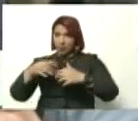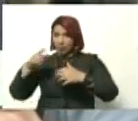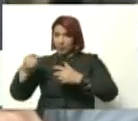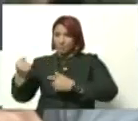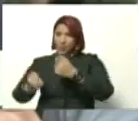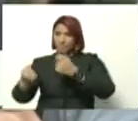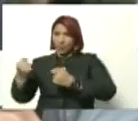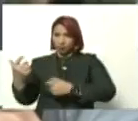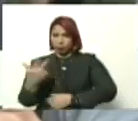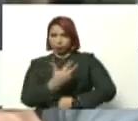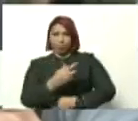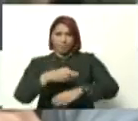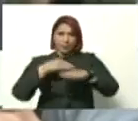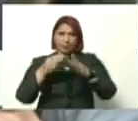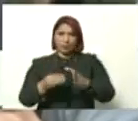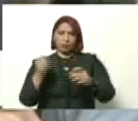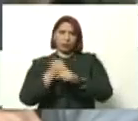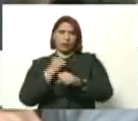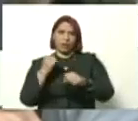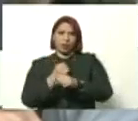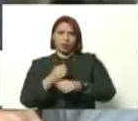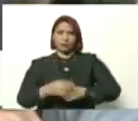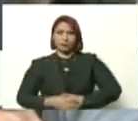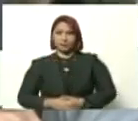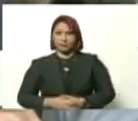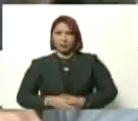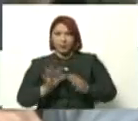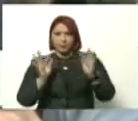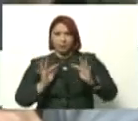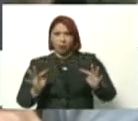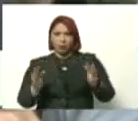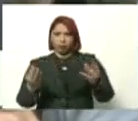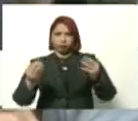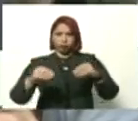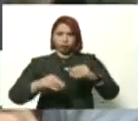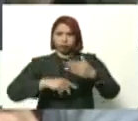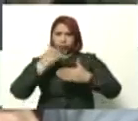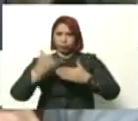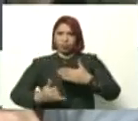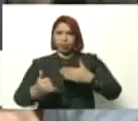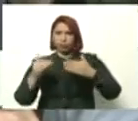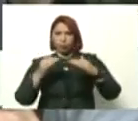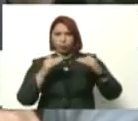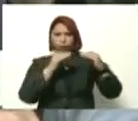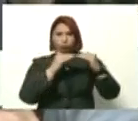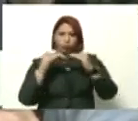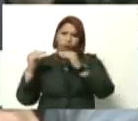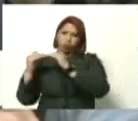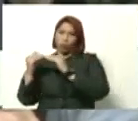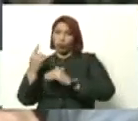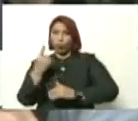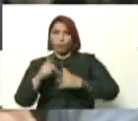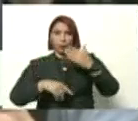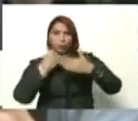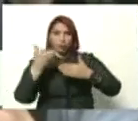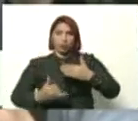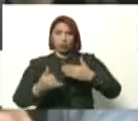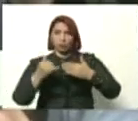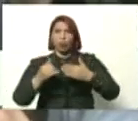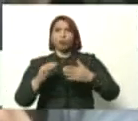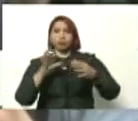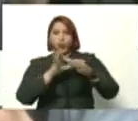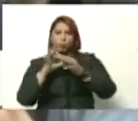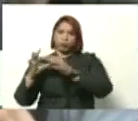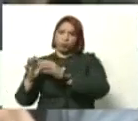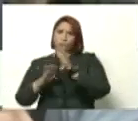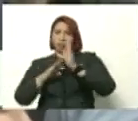Transporte, a los fines de trabajar de manera mancomunada proyectos comunes. Uno de los proyectos comunes que tenemos nosotros, por supuesto, es el